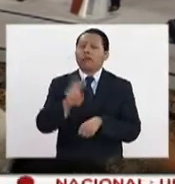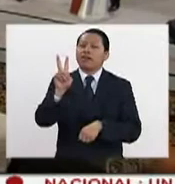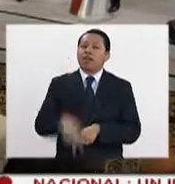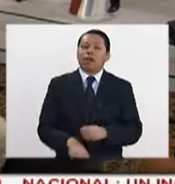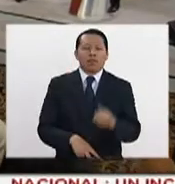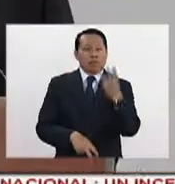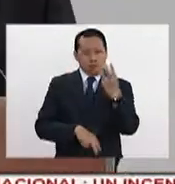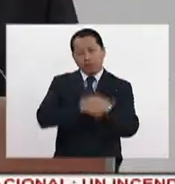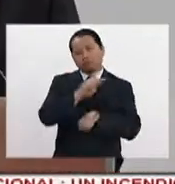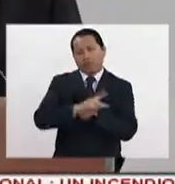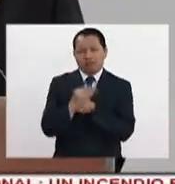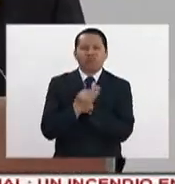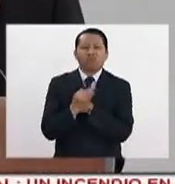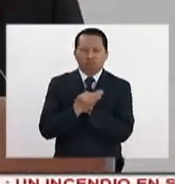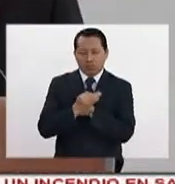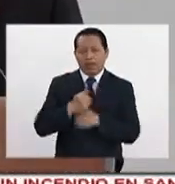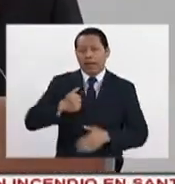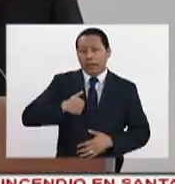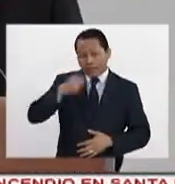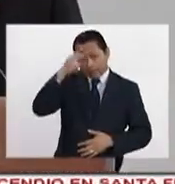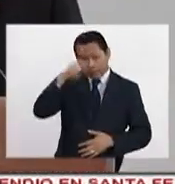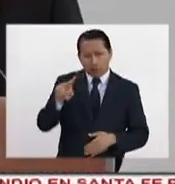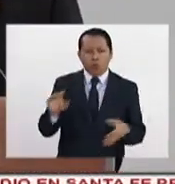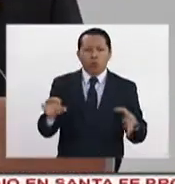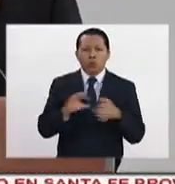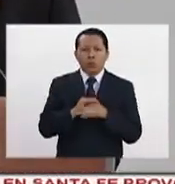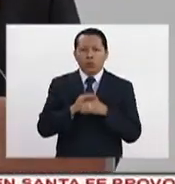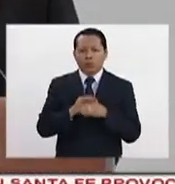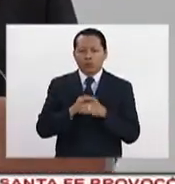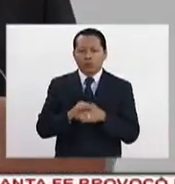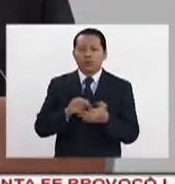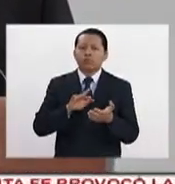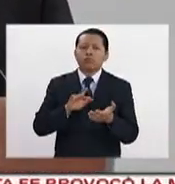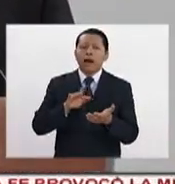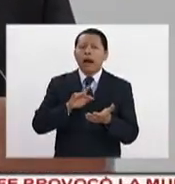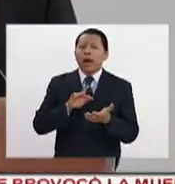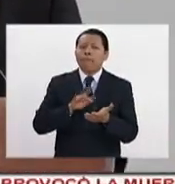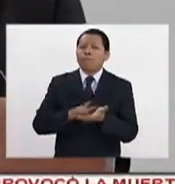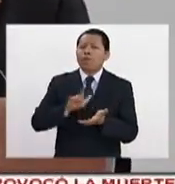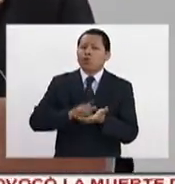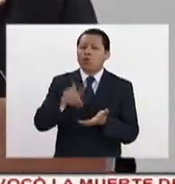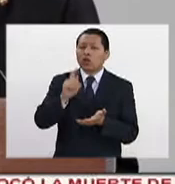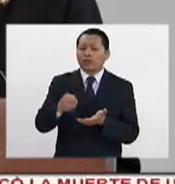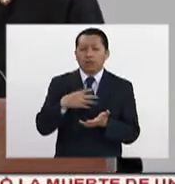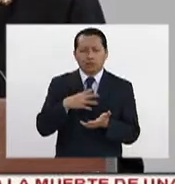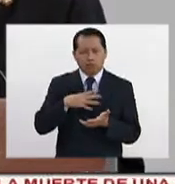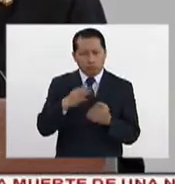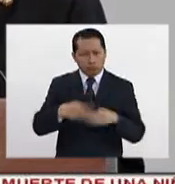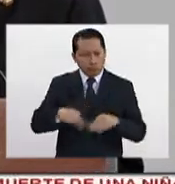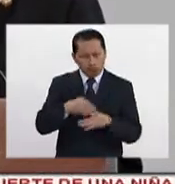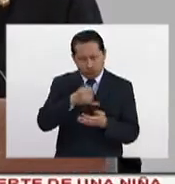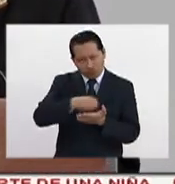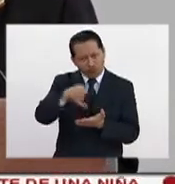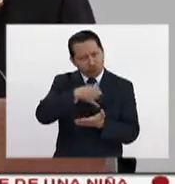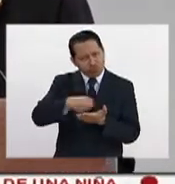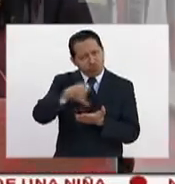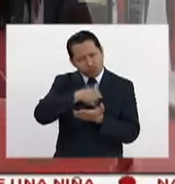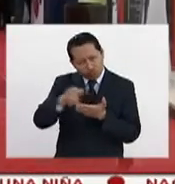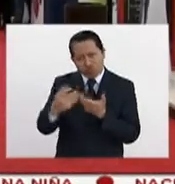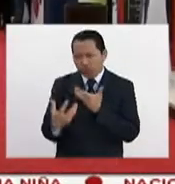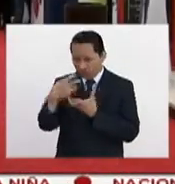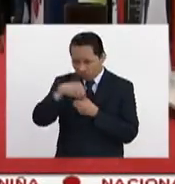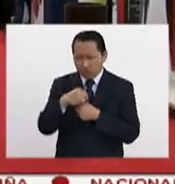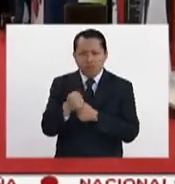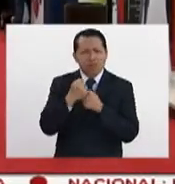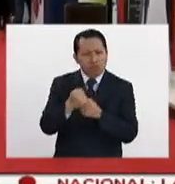3 naciones. Canadá y México están unidos. Nuestro apoyo es de una agricultura integradora y fuerte en toda Norteamérica.